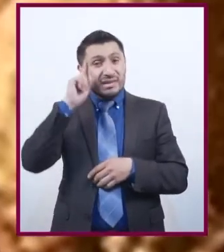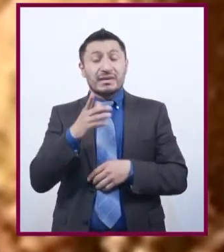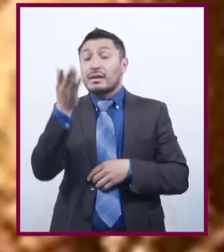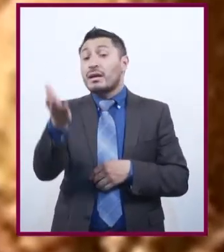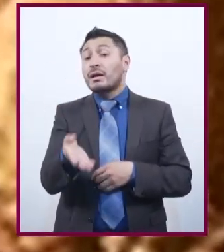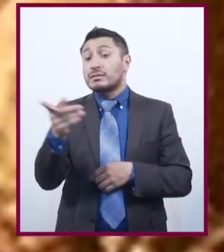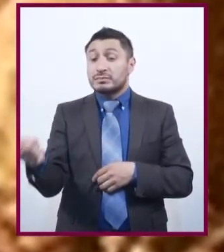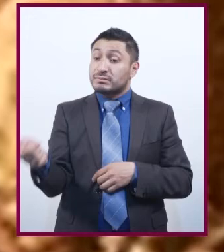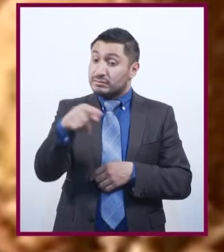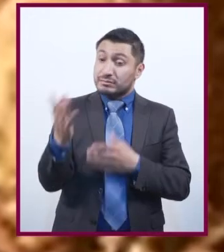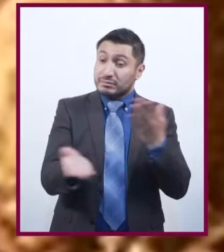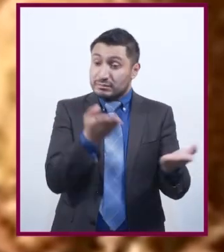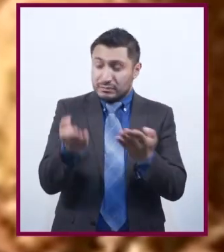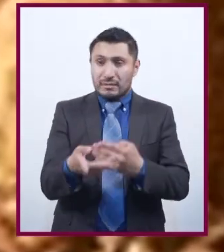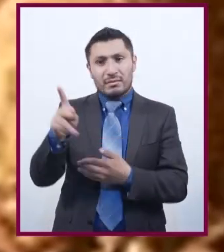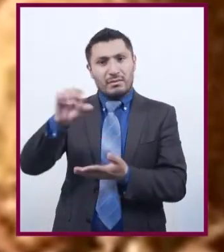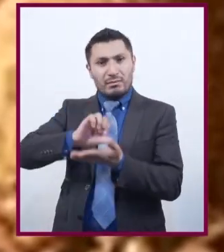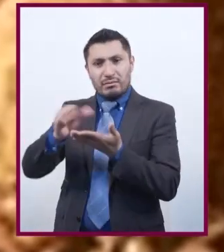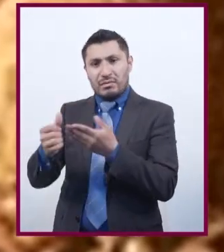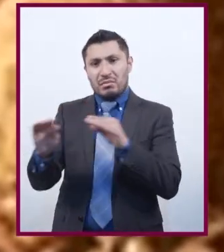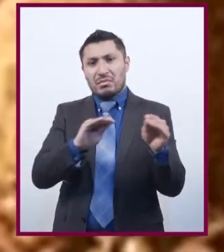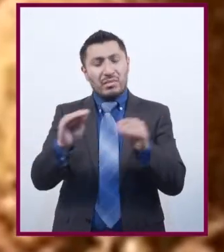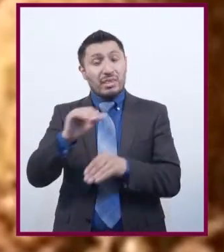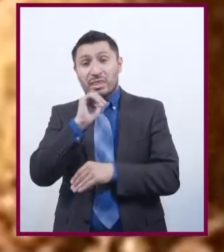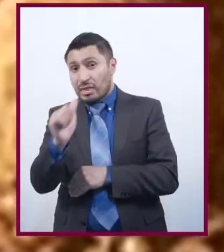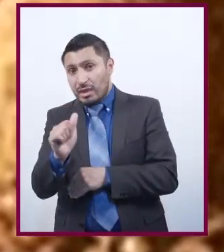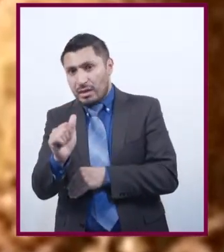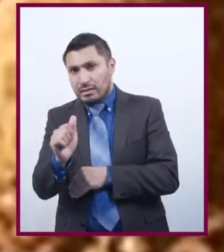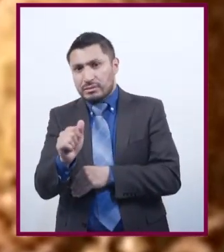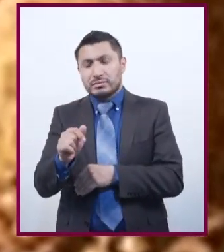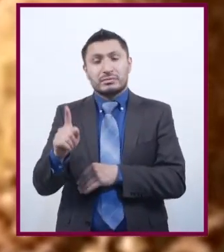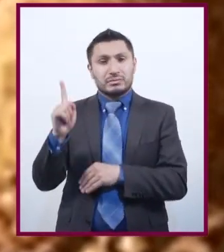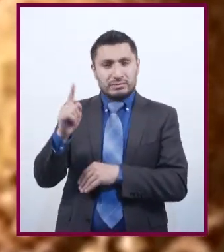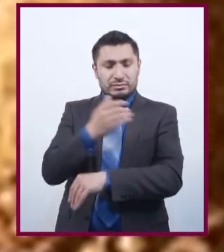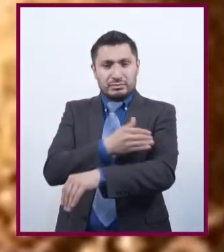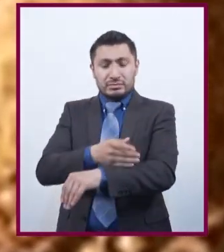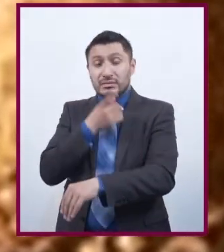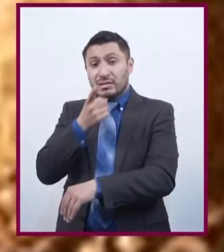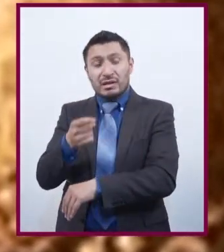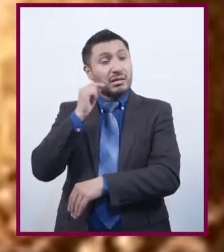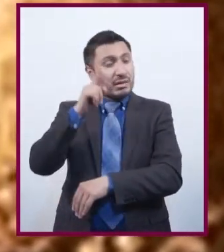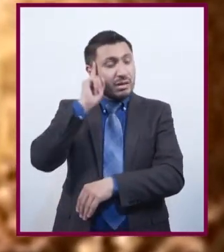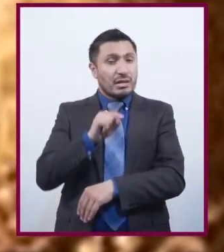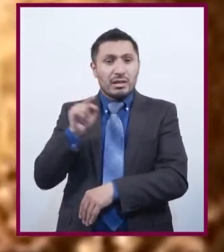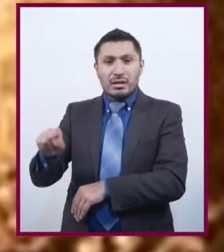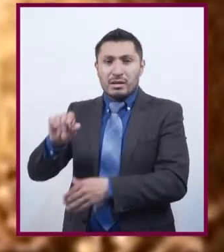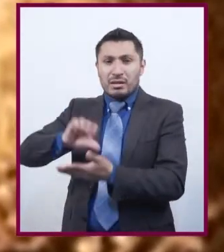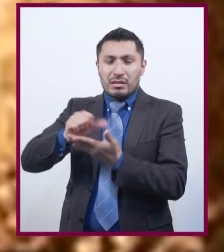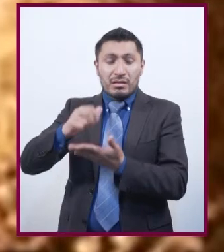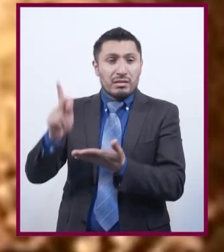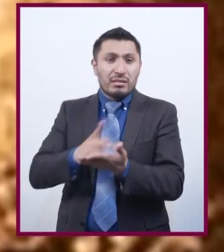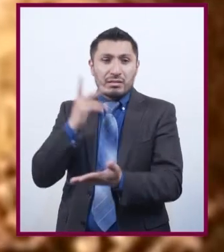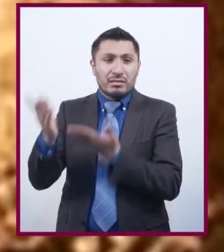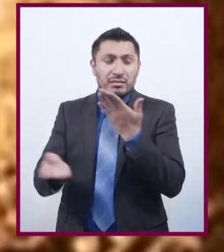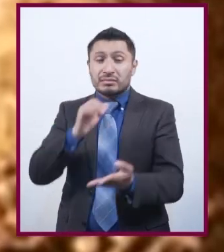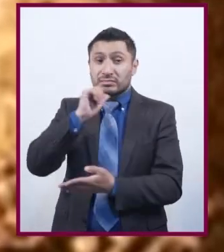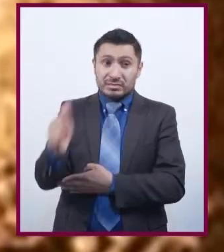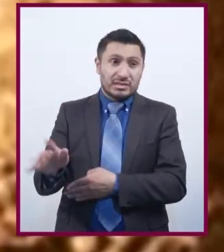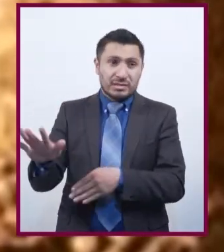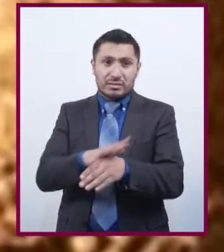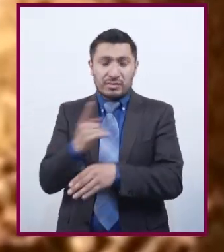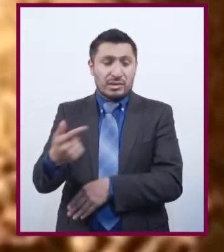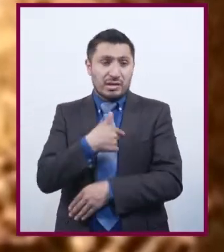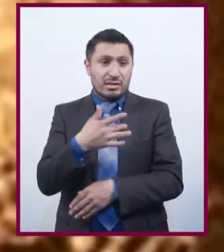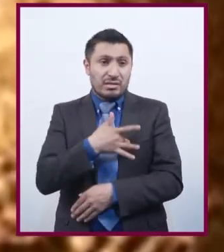la infanta le pidió que bailara pero el enanito ya no se movió un chambelán le dijo a la infanta que el enanito no